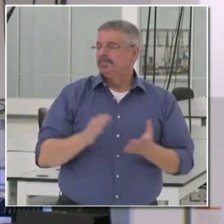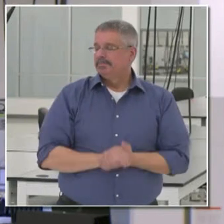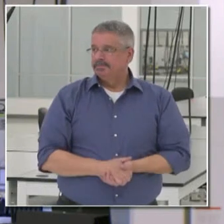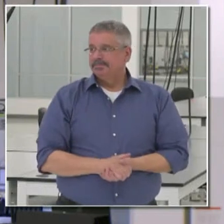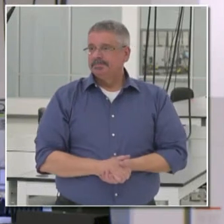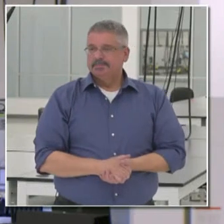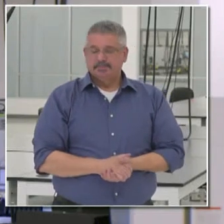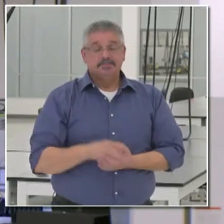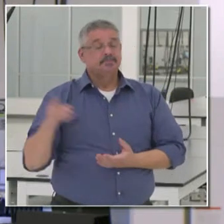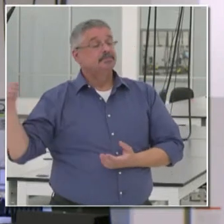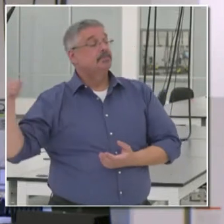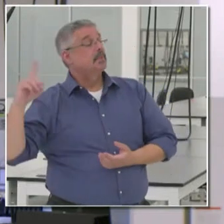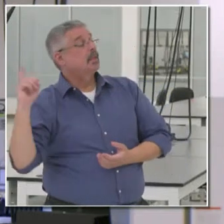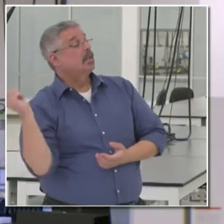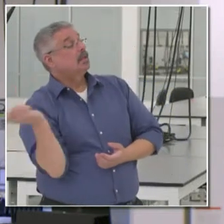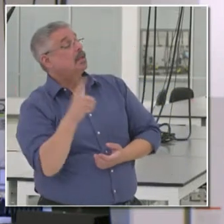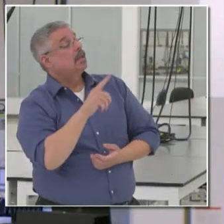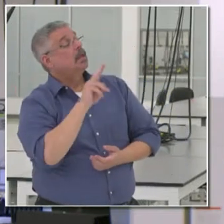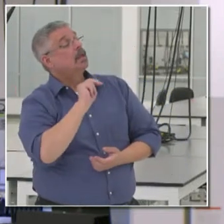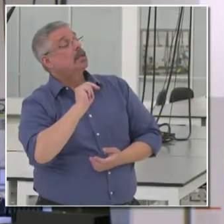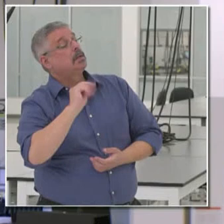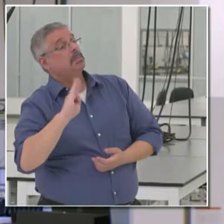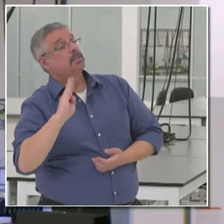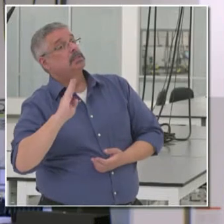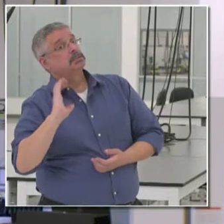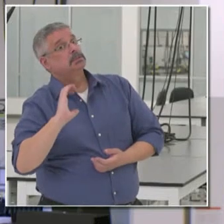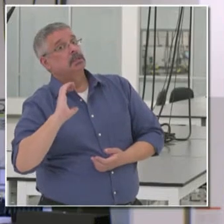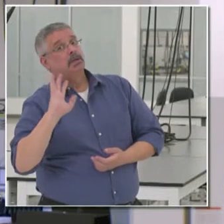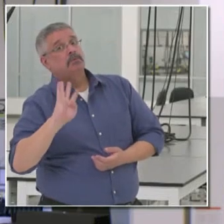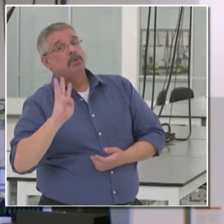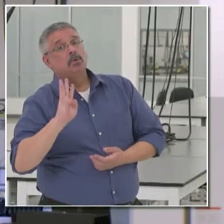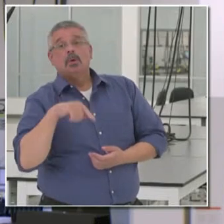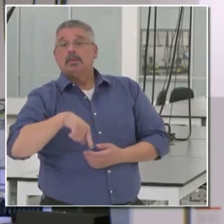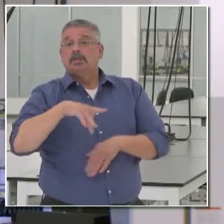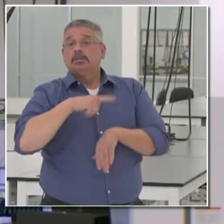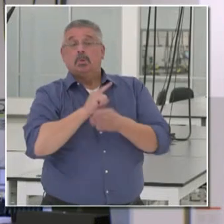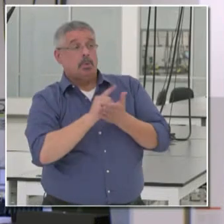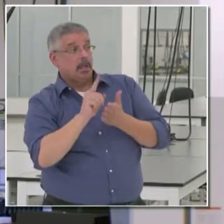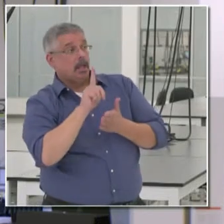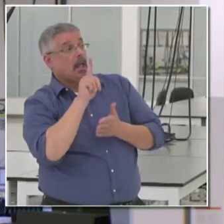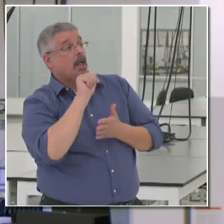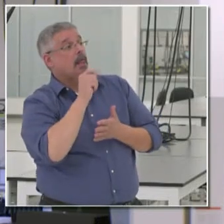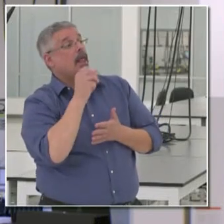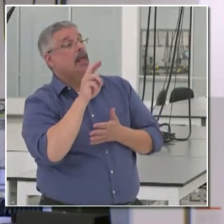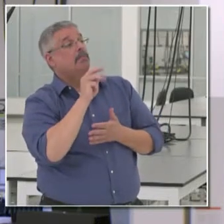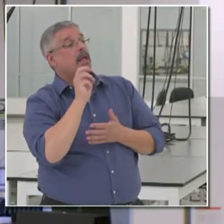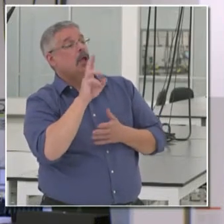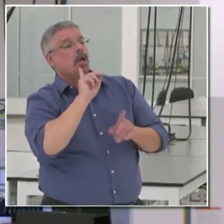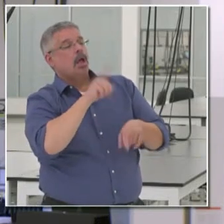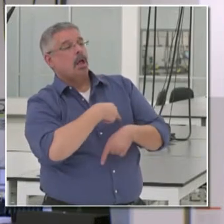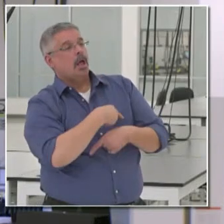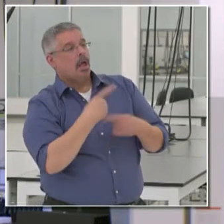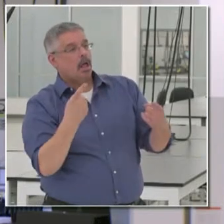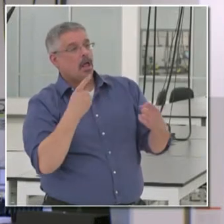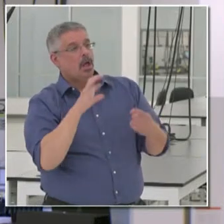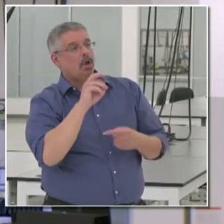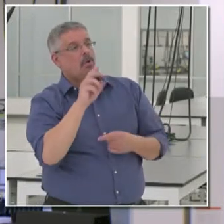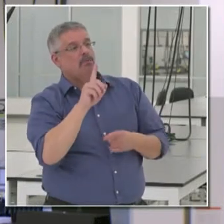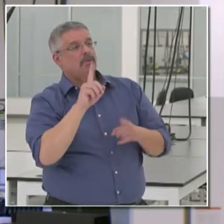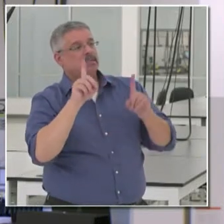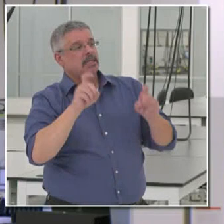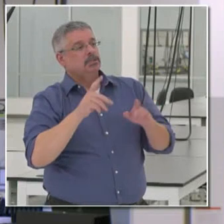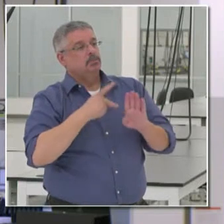segura la siguiente pregunta de enbici form gobernador a principios de la semana del gobernador el